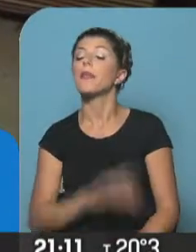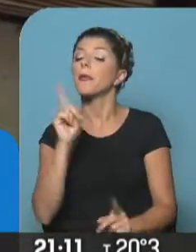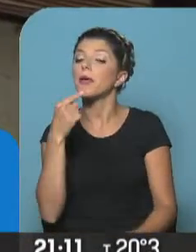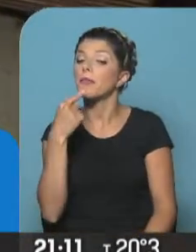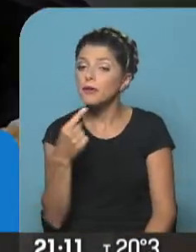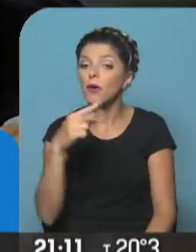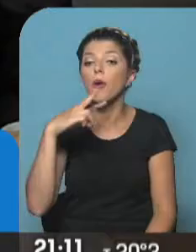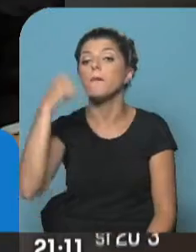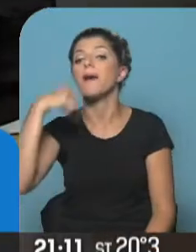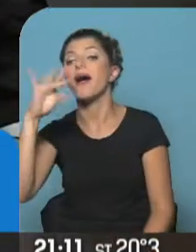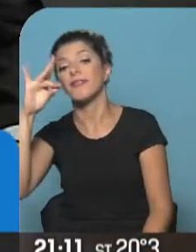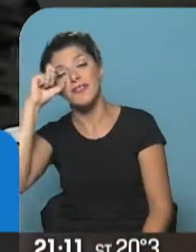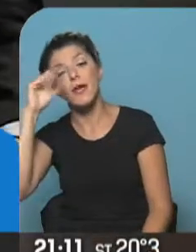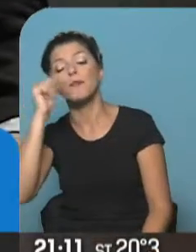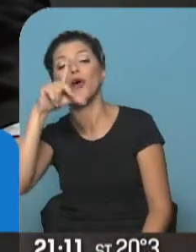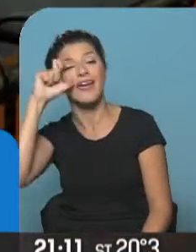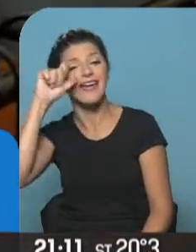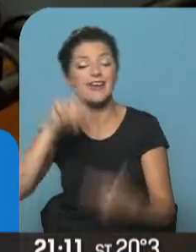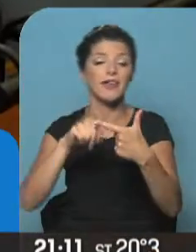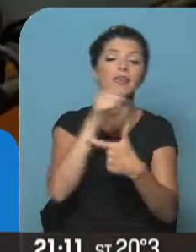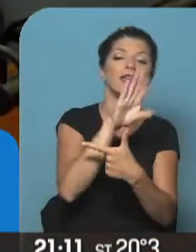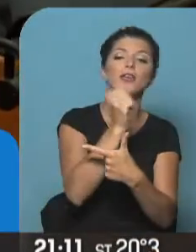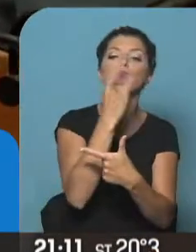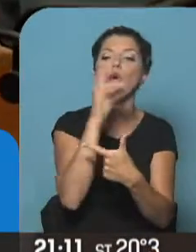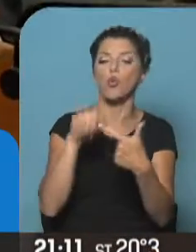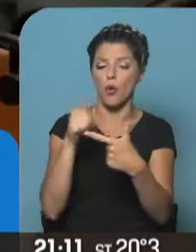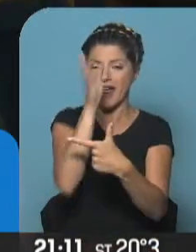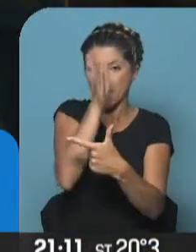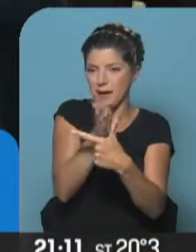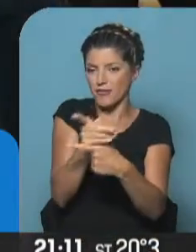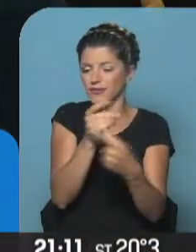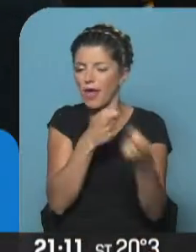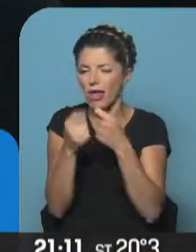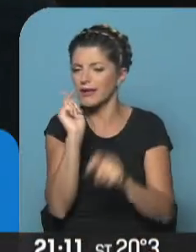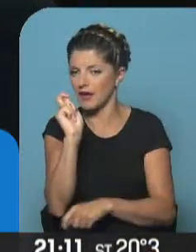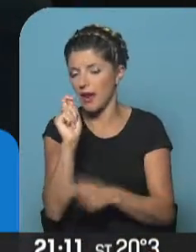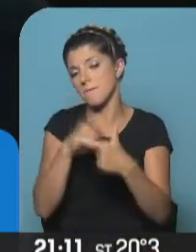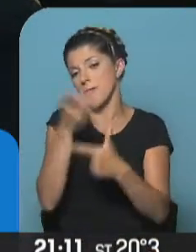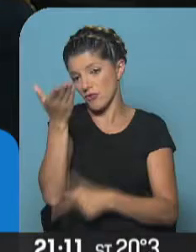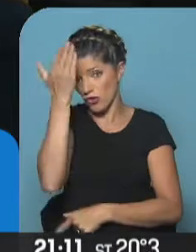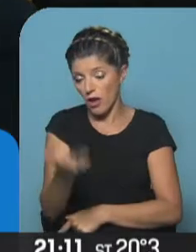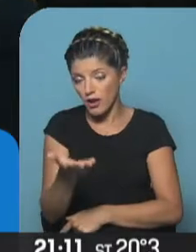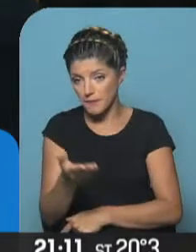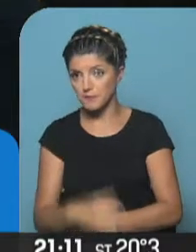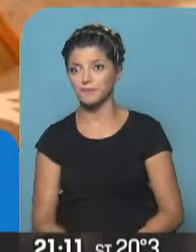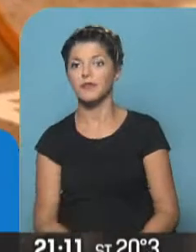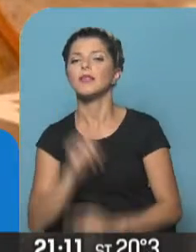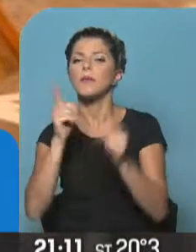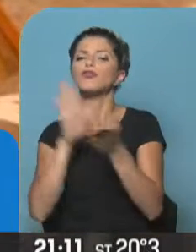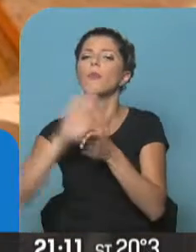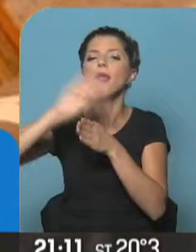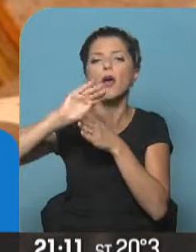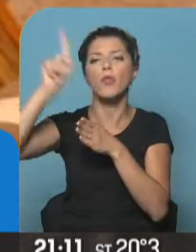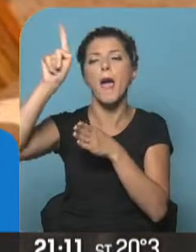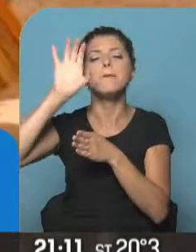bandero l y vudú en la intermediación de la empresa de golf ant y la deuda renegociada con la provincia de formosa también